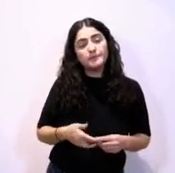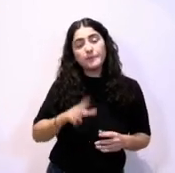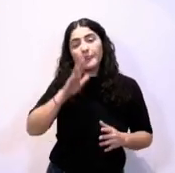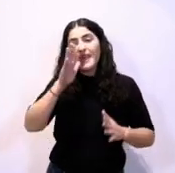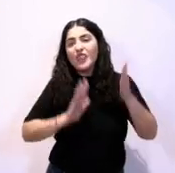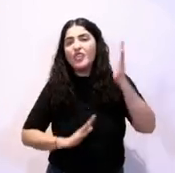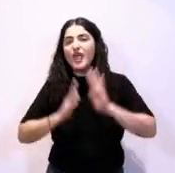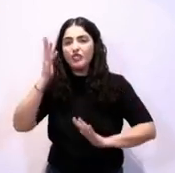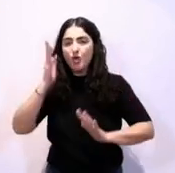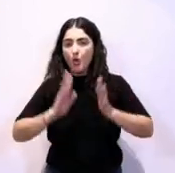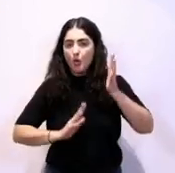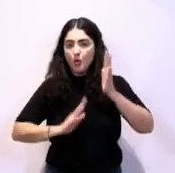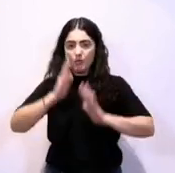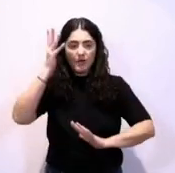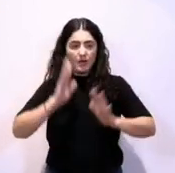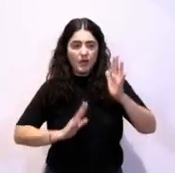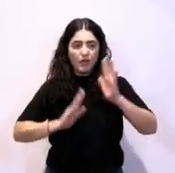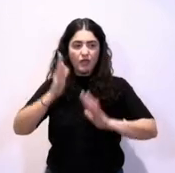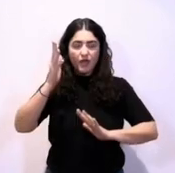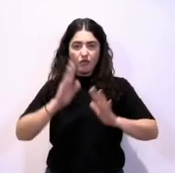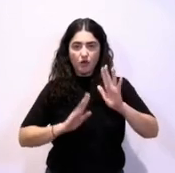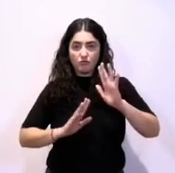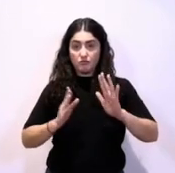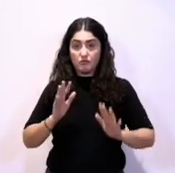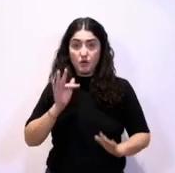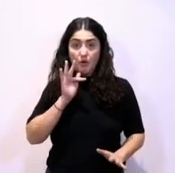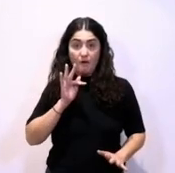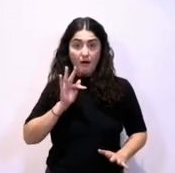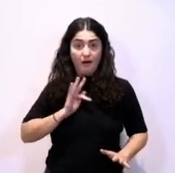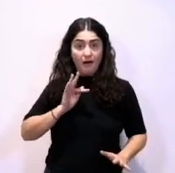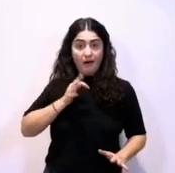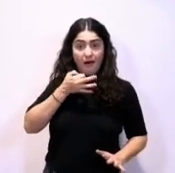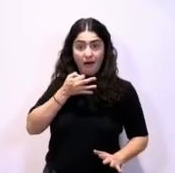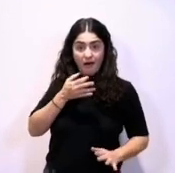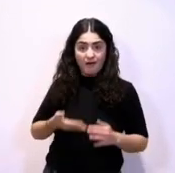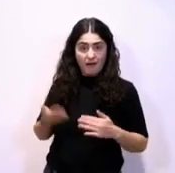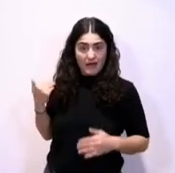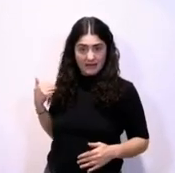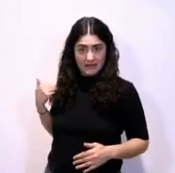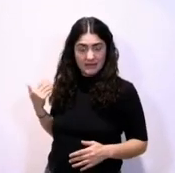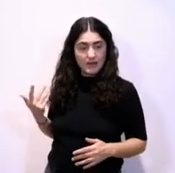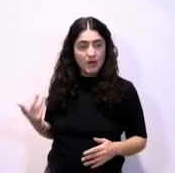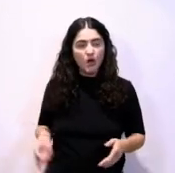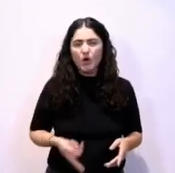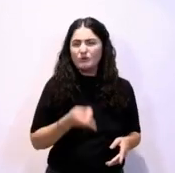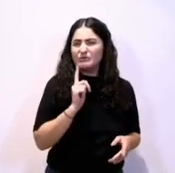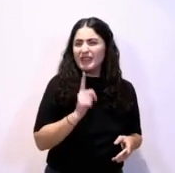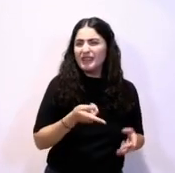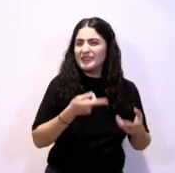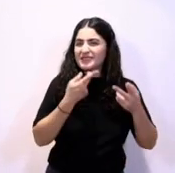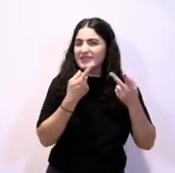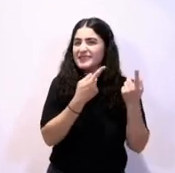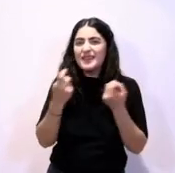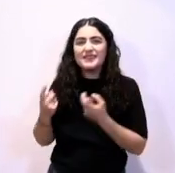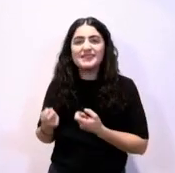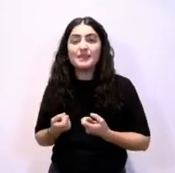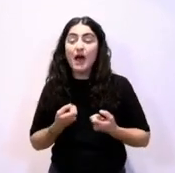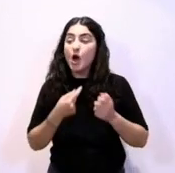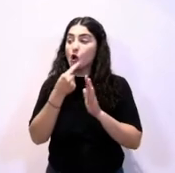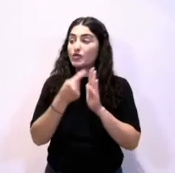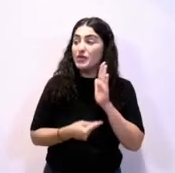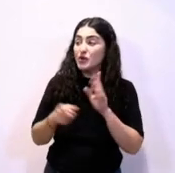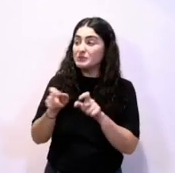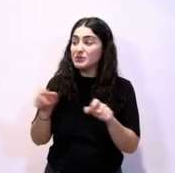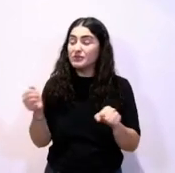incendio al que hacía referencia en mi intervención anterior. Ustedes no vieron necesario en ningún momento mejorar las condiciones de los